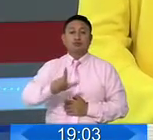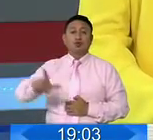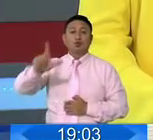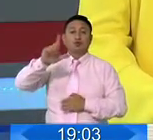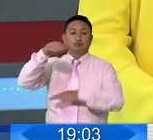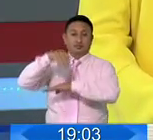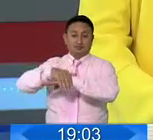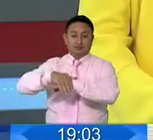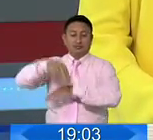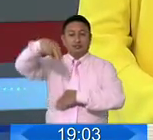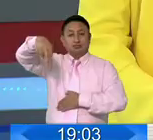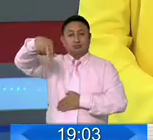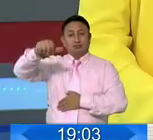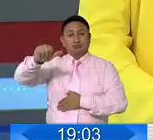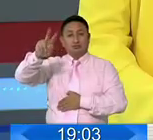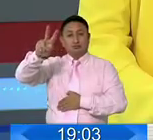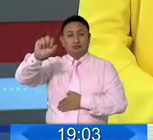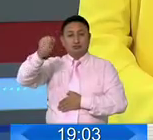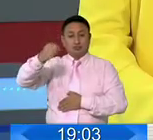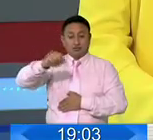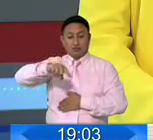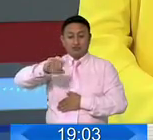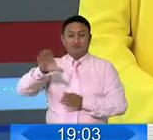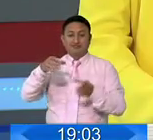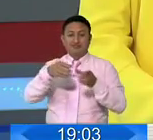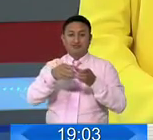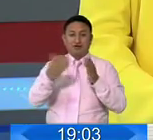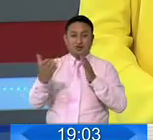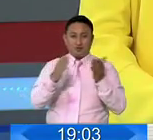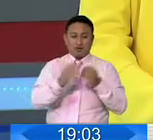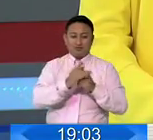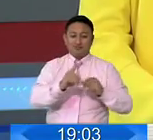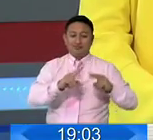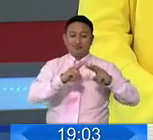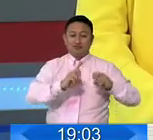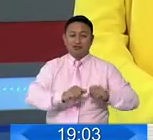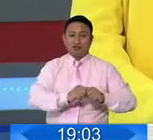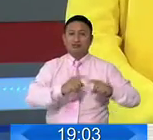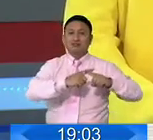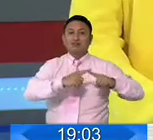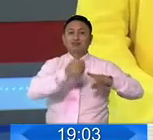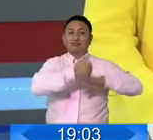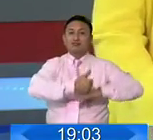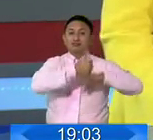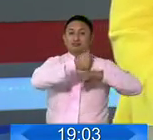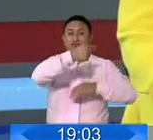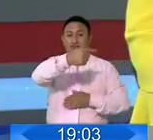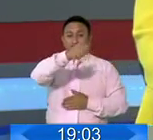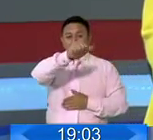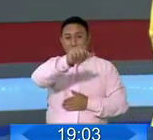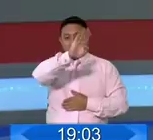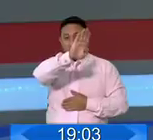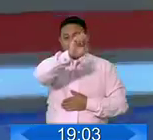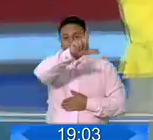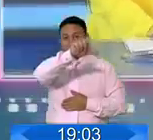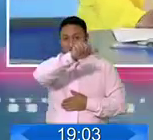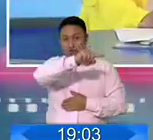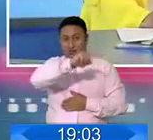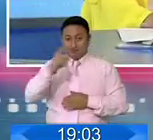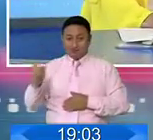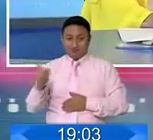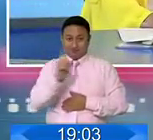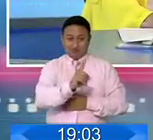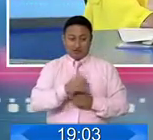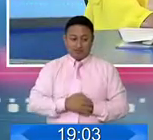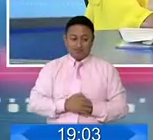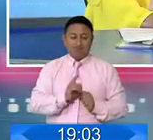lunes, César Navas compareció ante la comisión ocasional que investiga el caso del excomandante Jorge Gabela. Javier Rosero se encuentra en